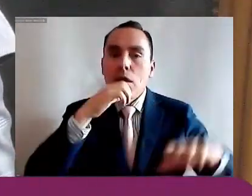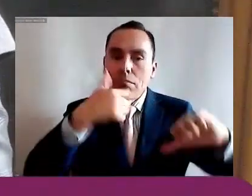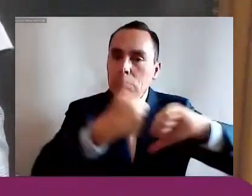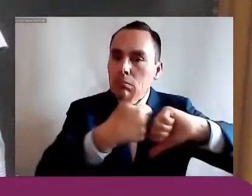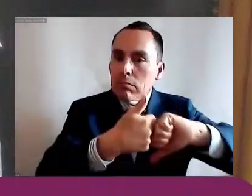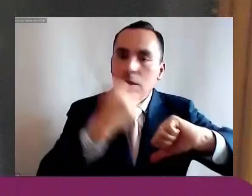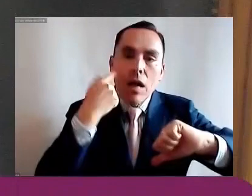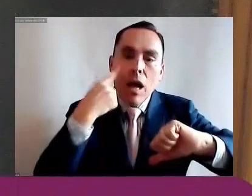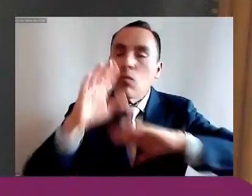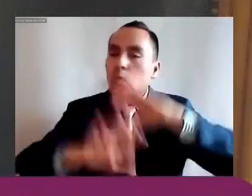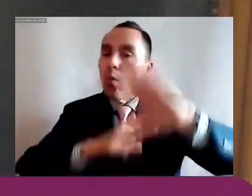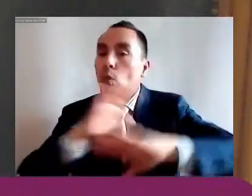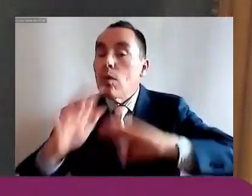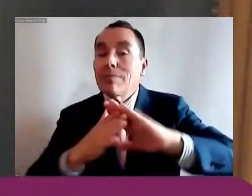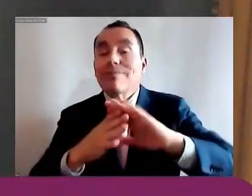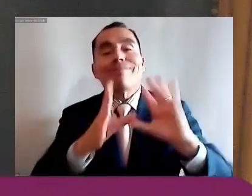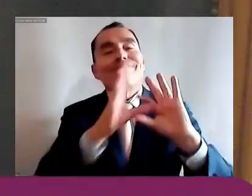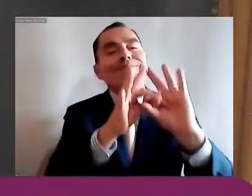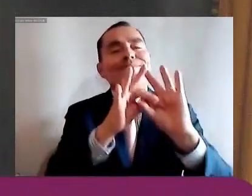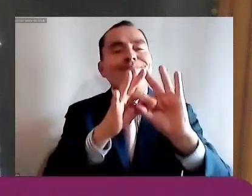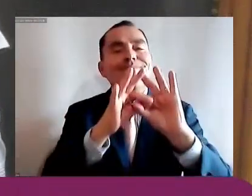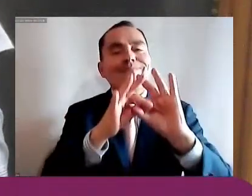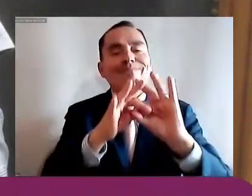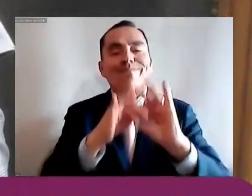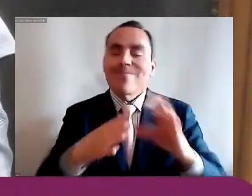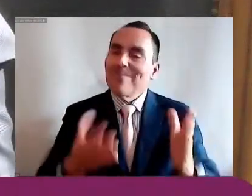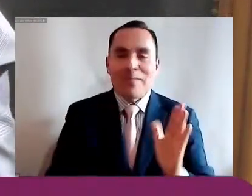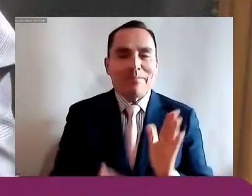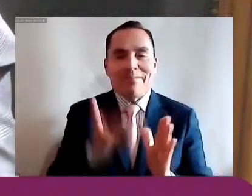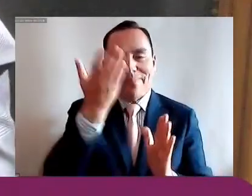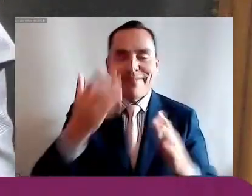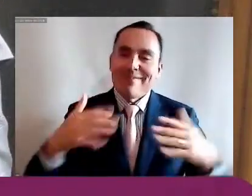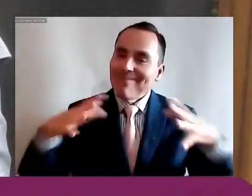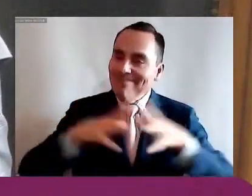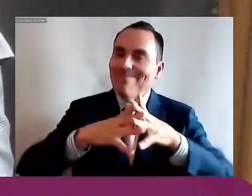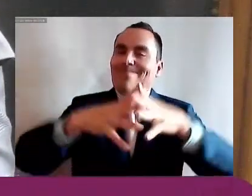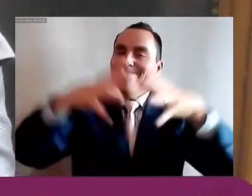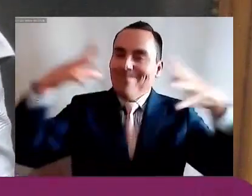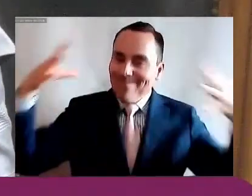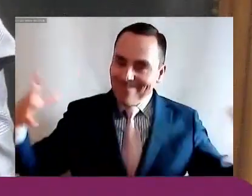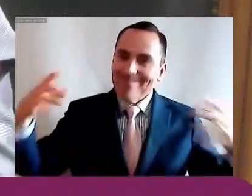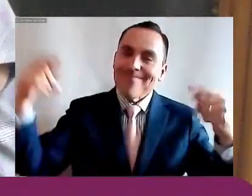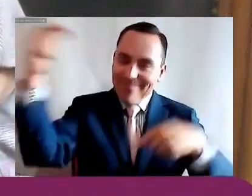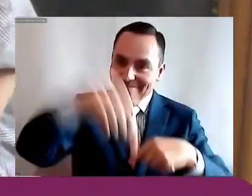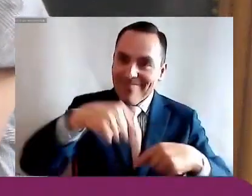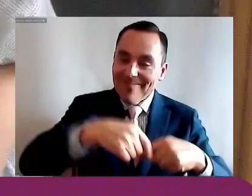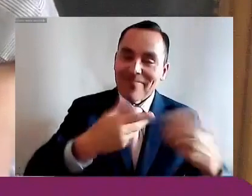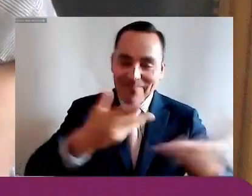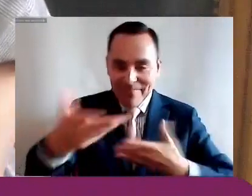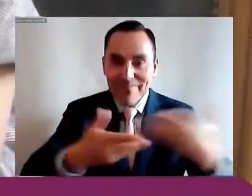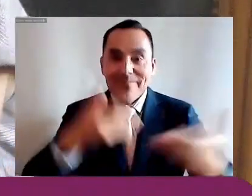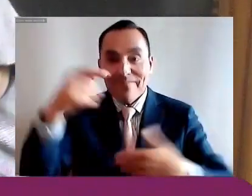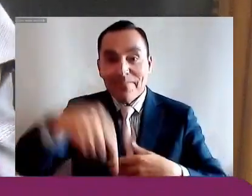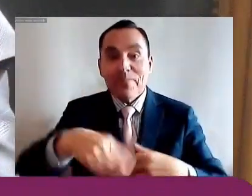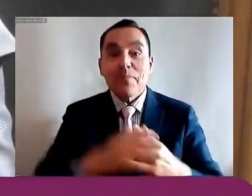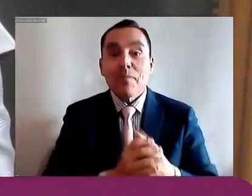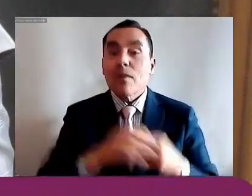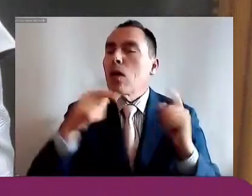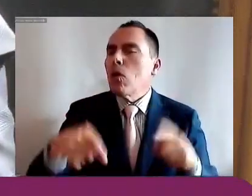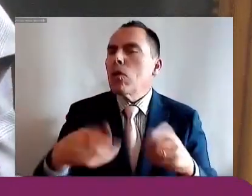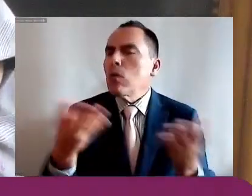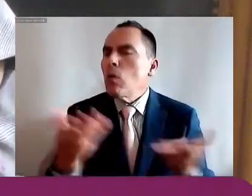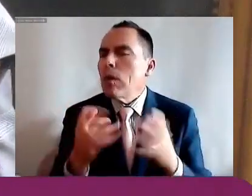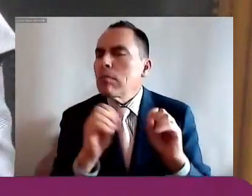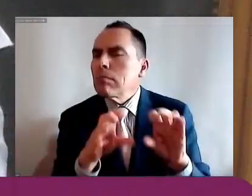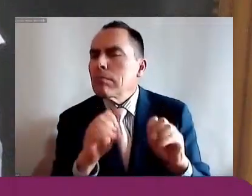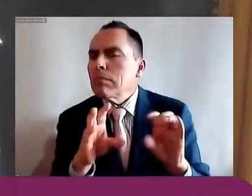a quien yo le agradezco desde ya enormemente su disposición a participar en esta instancia. La metodología que aplicaremos es una